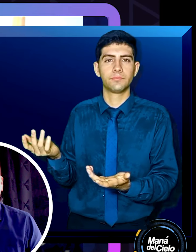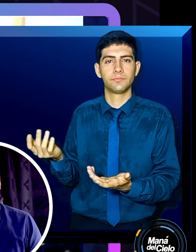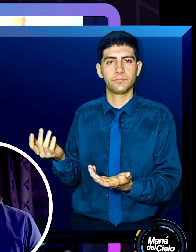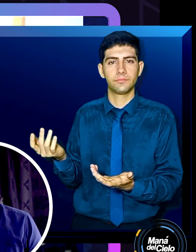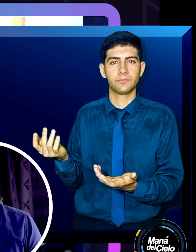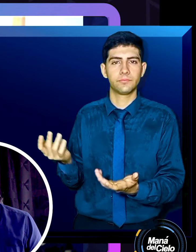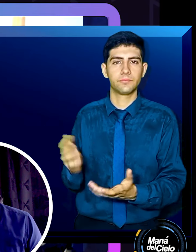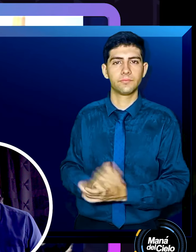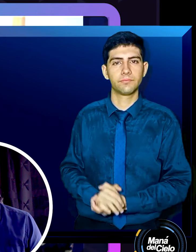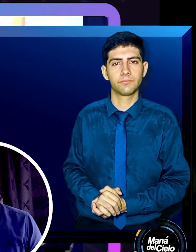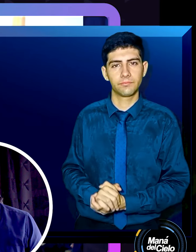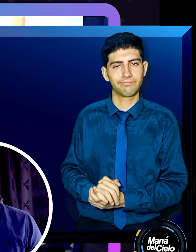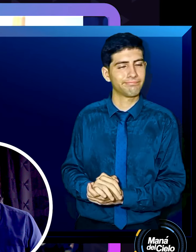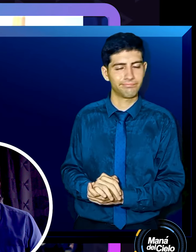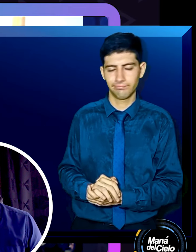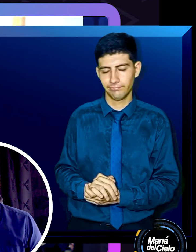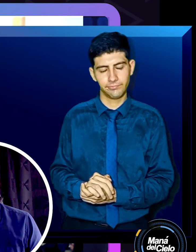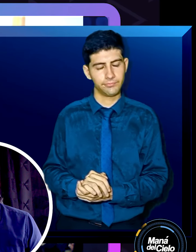Esto no es así.